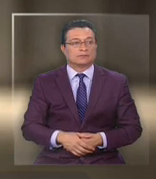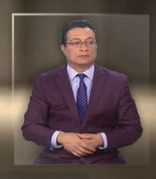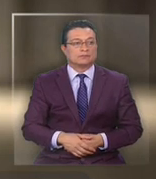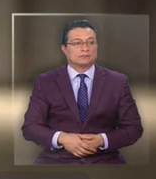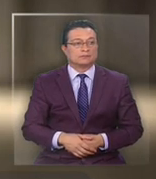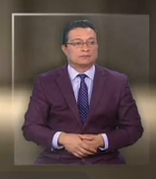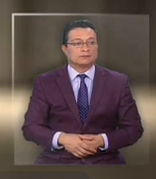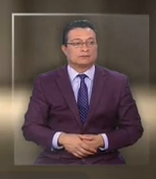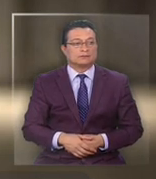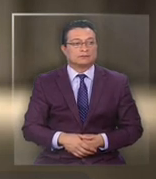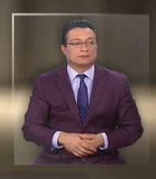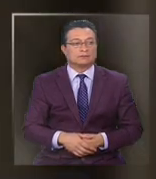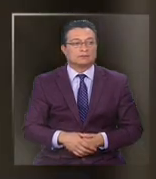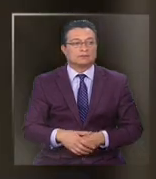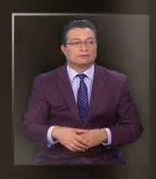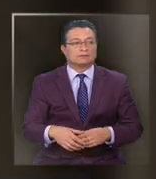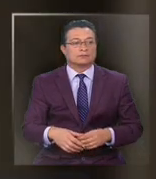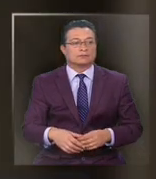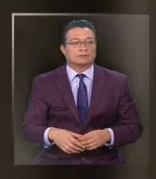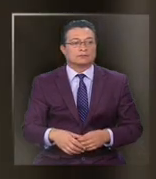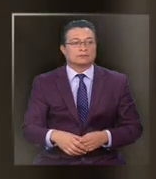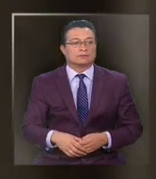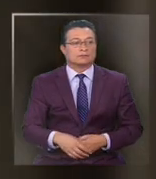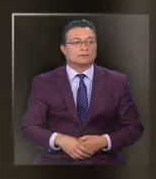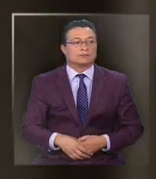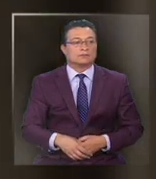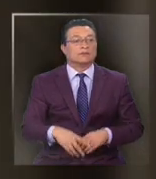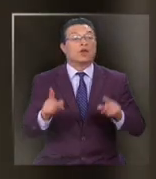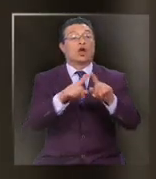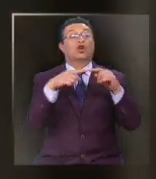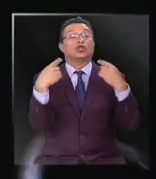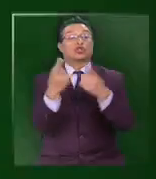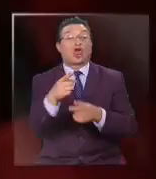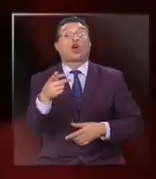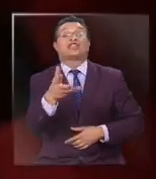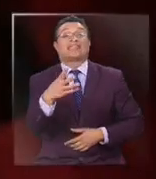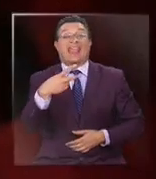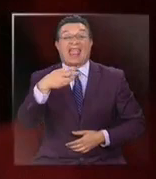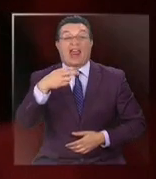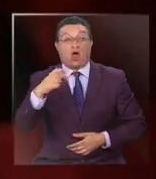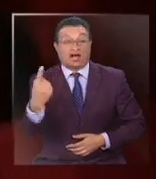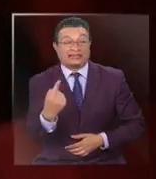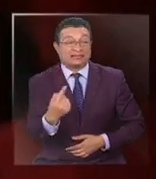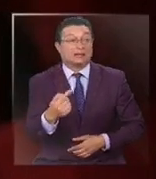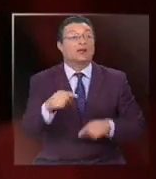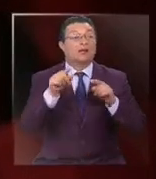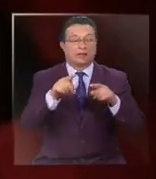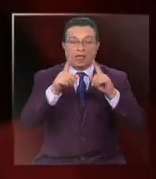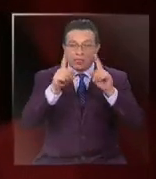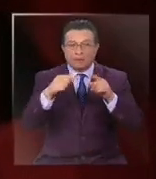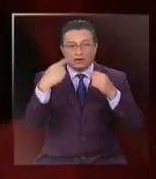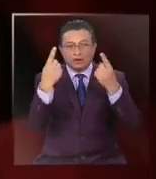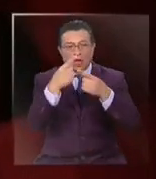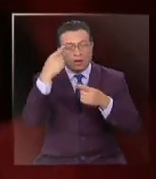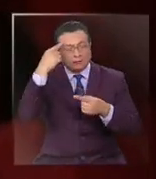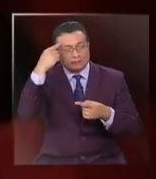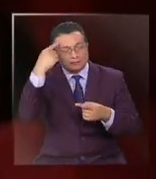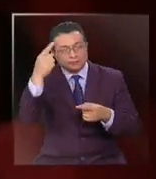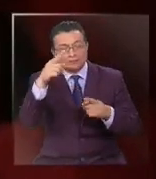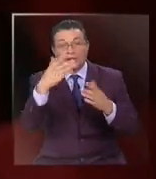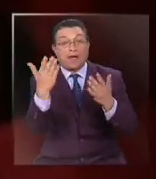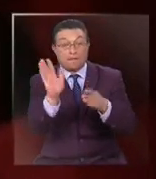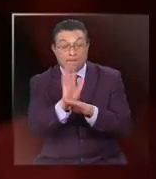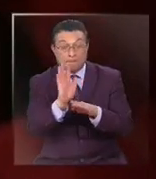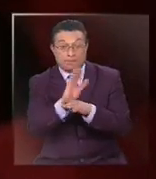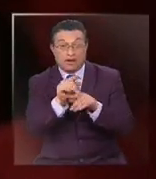Imagine if, for the first time, our heroes all lost. Los tips más importantes que uno tiene que saber sobre Avengers Infinity